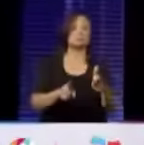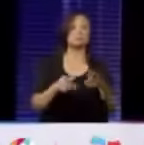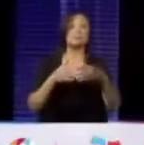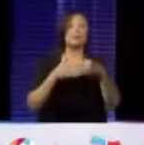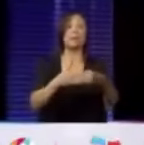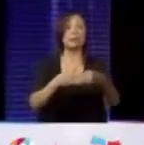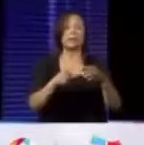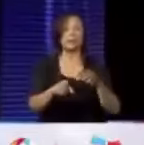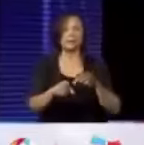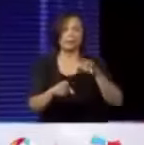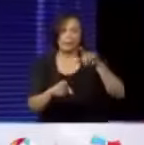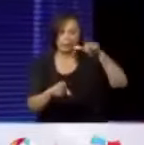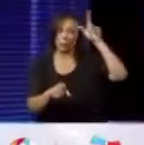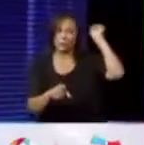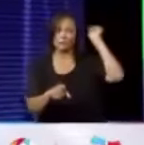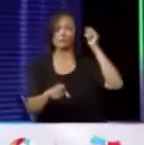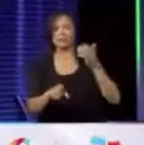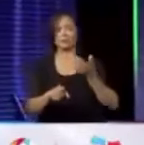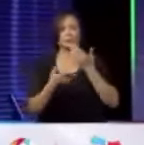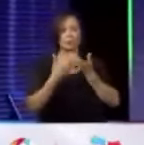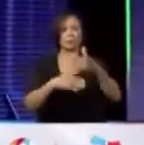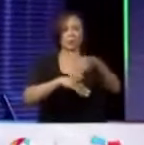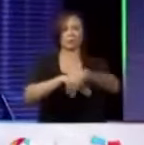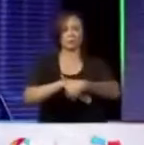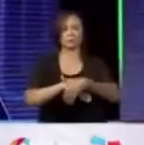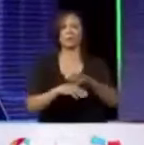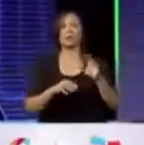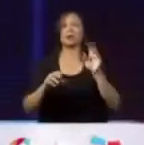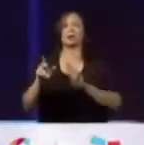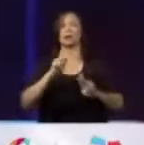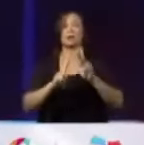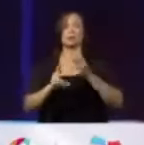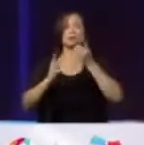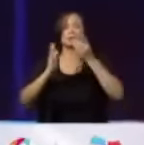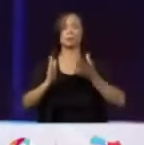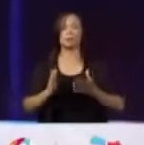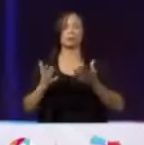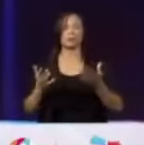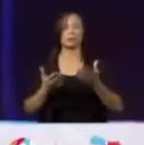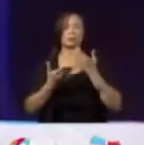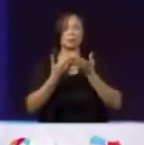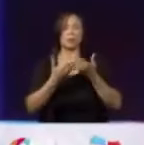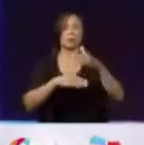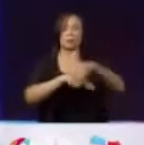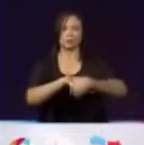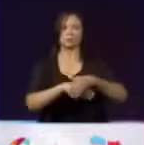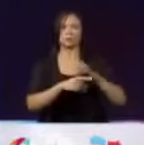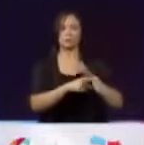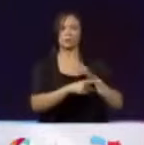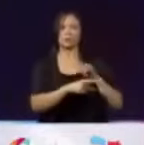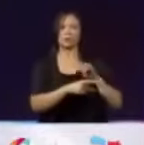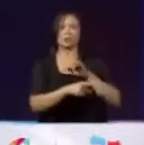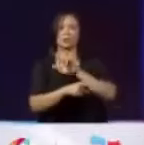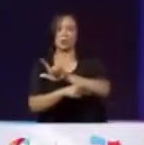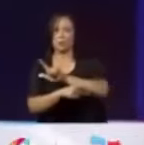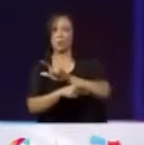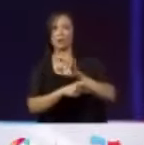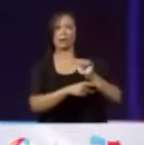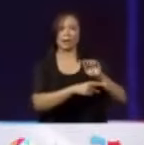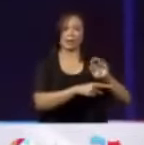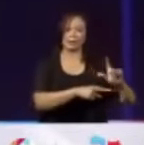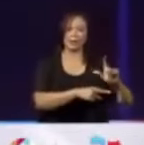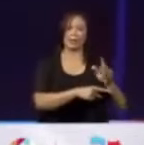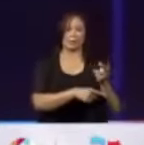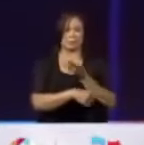el candidato Luis Abinader. Buenas noches al pueblo dominicano. Buenas noches al doctor Fernández, al doctor